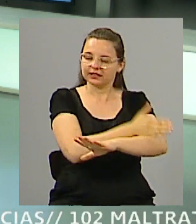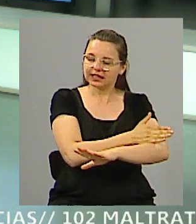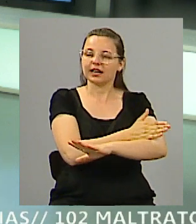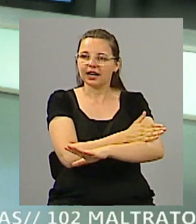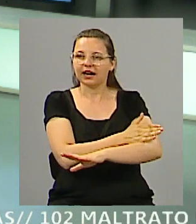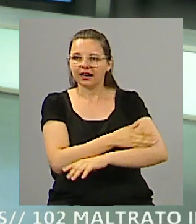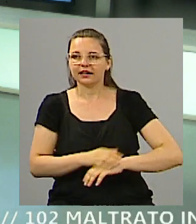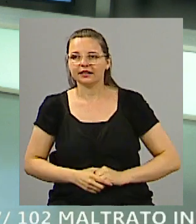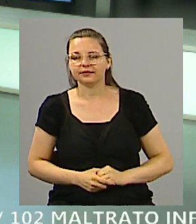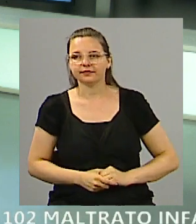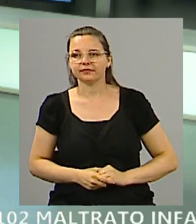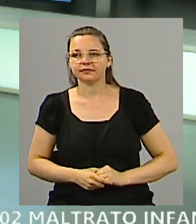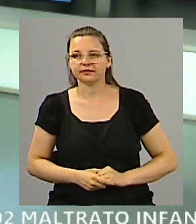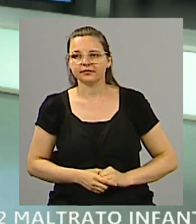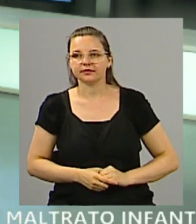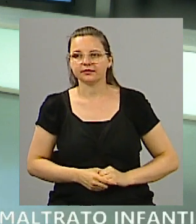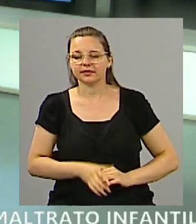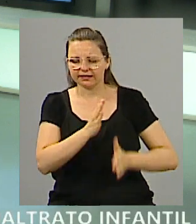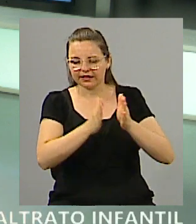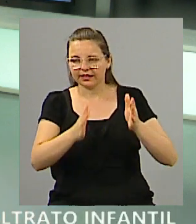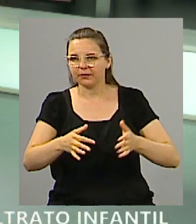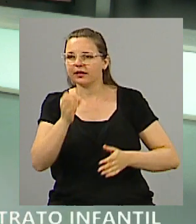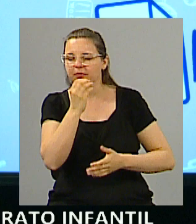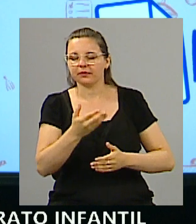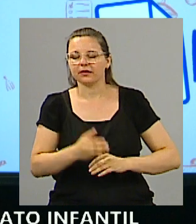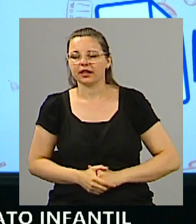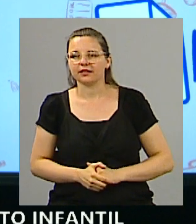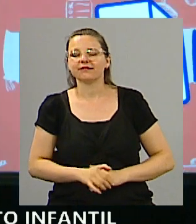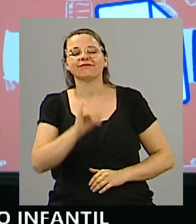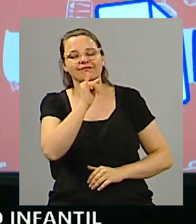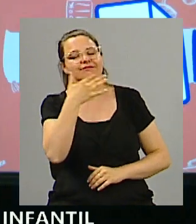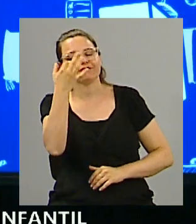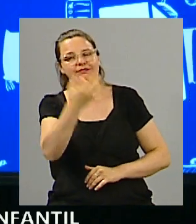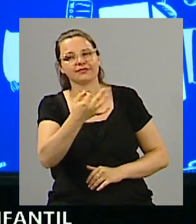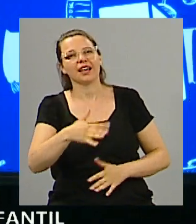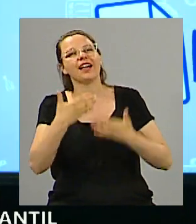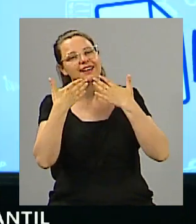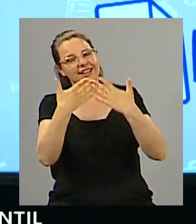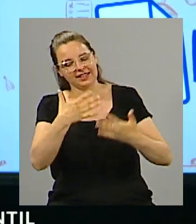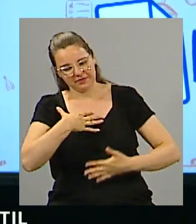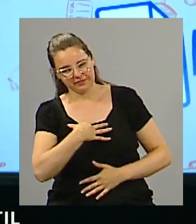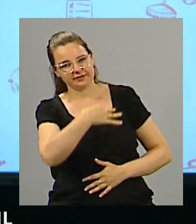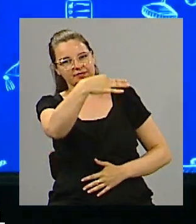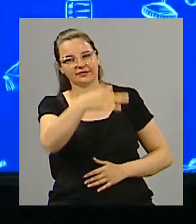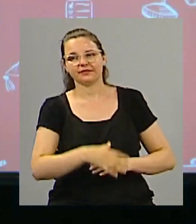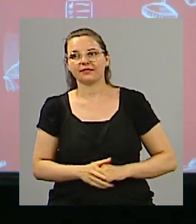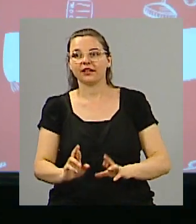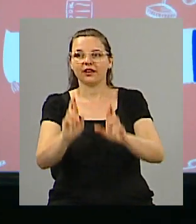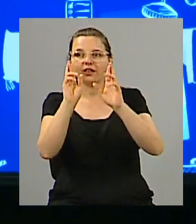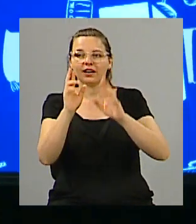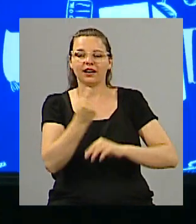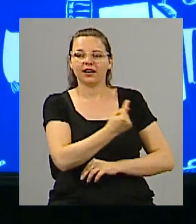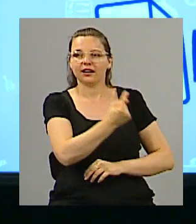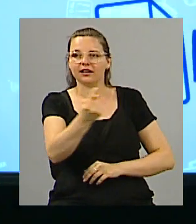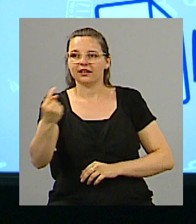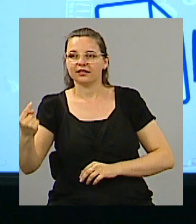a enfrentar este tema lo antes posible, ¿no? Sí, yo te agradezco la invitación y espero que cada 1